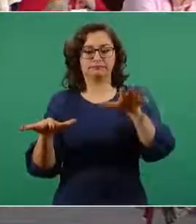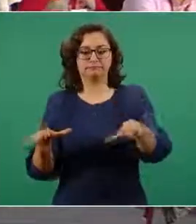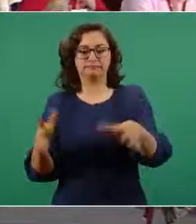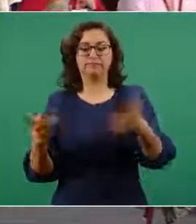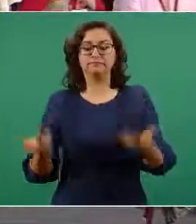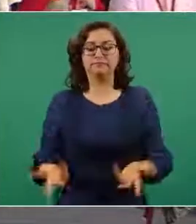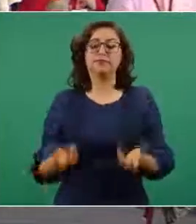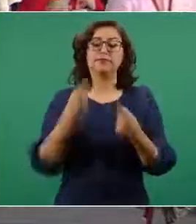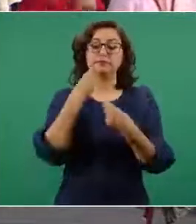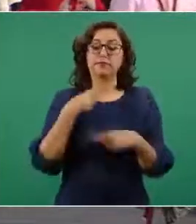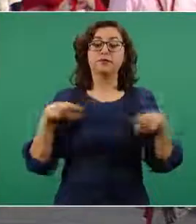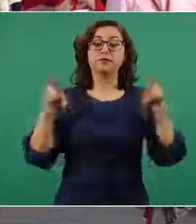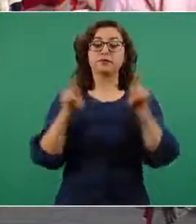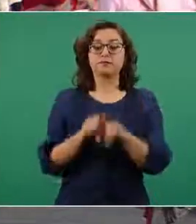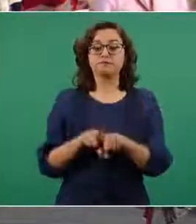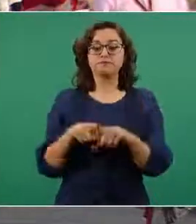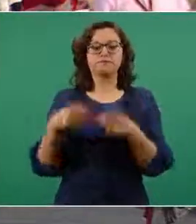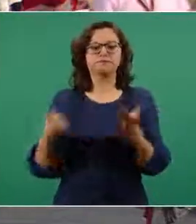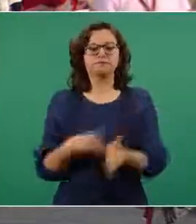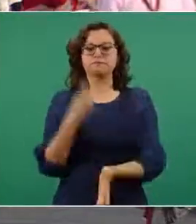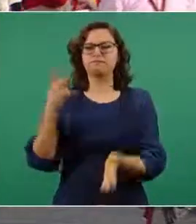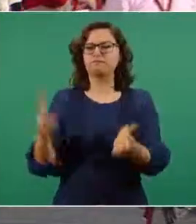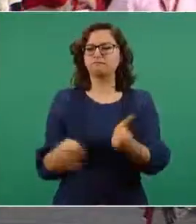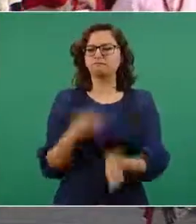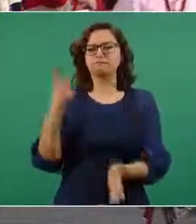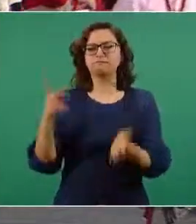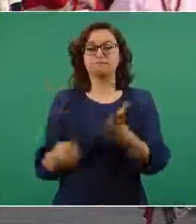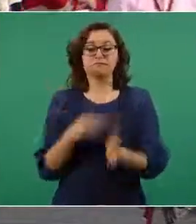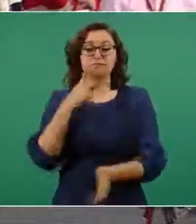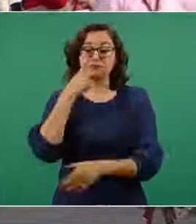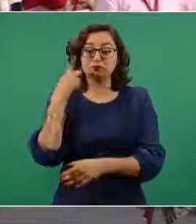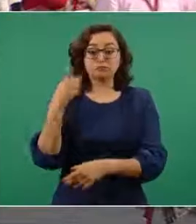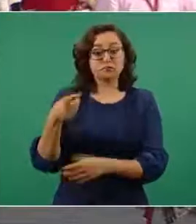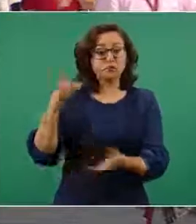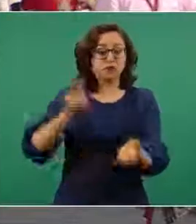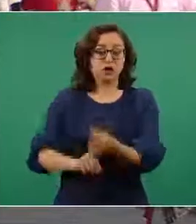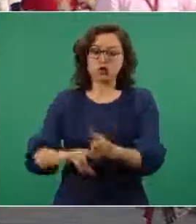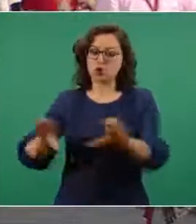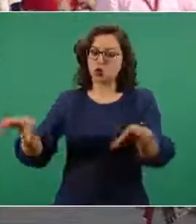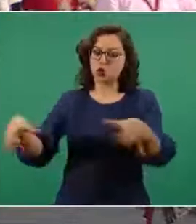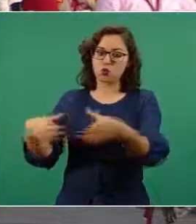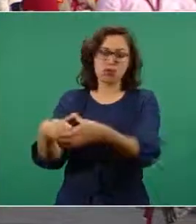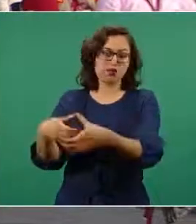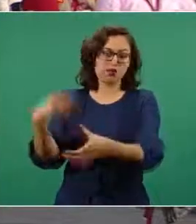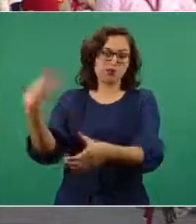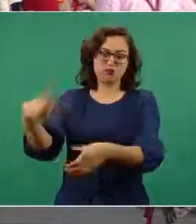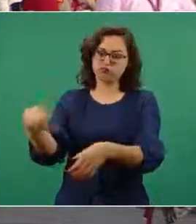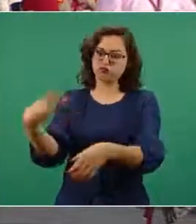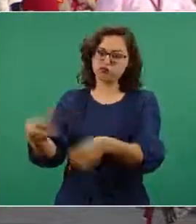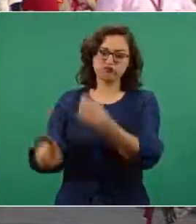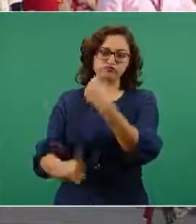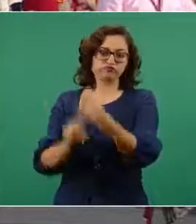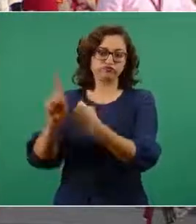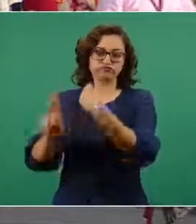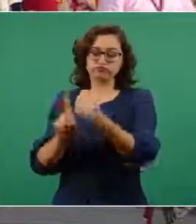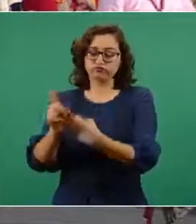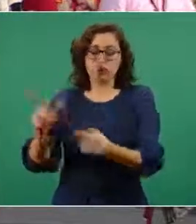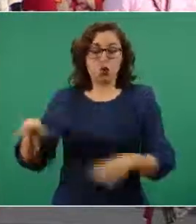se plantea que son conflictos intercomunitarios y que ustedes no mejor van a